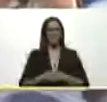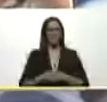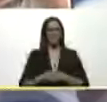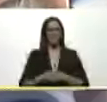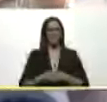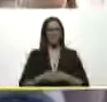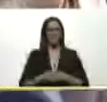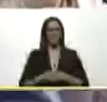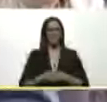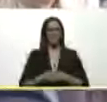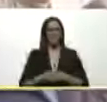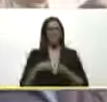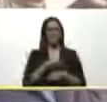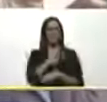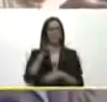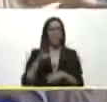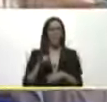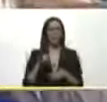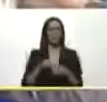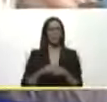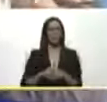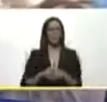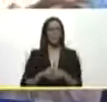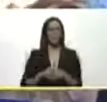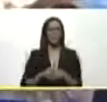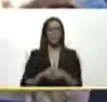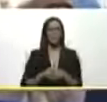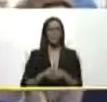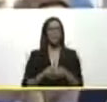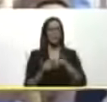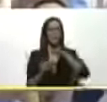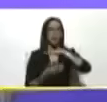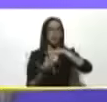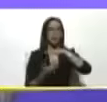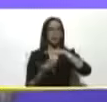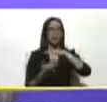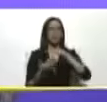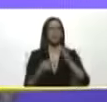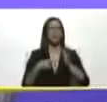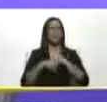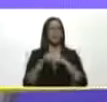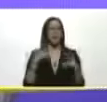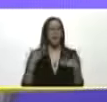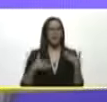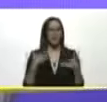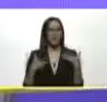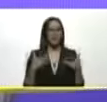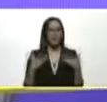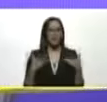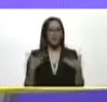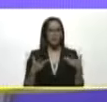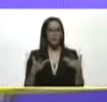aprobado Igualmente en el vértice de vamos a divertirnos